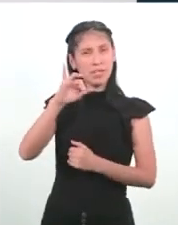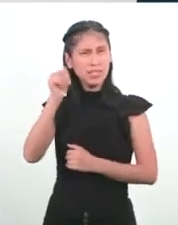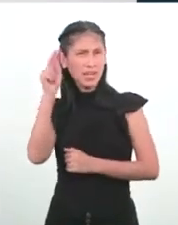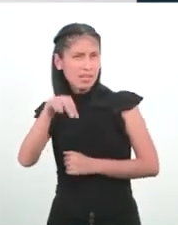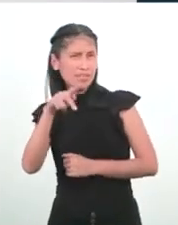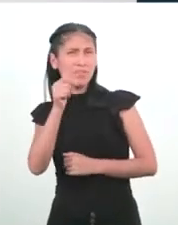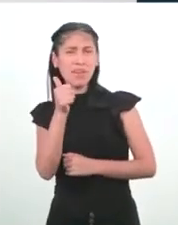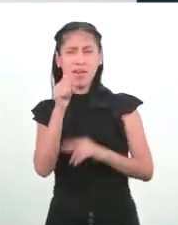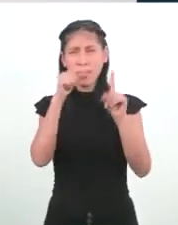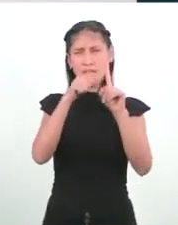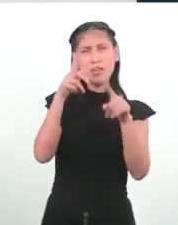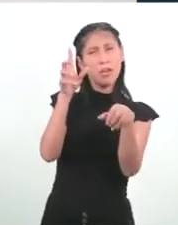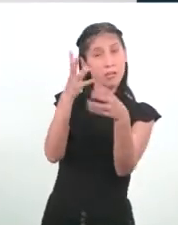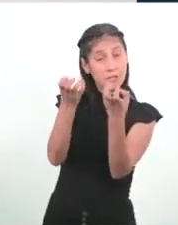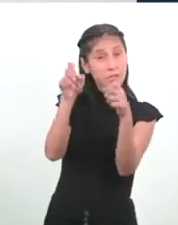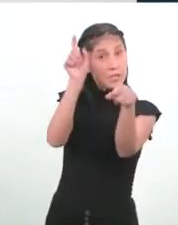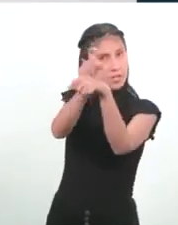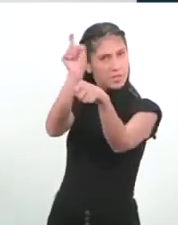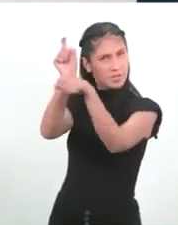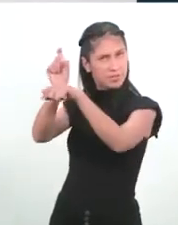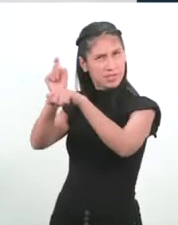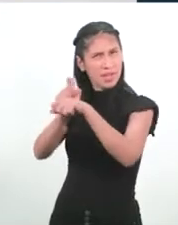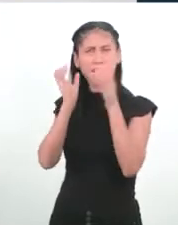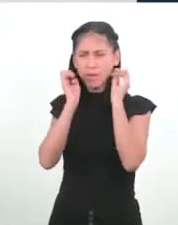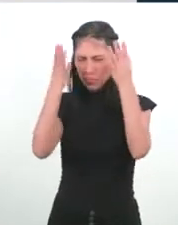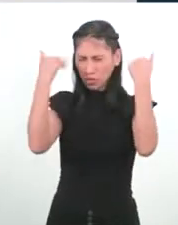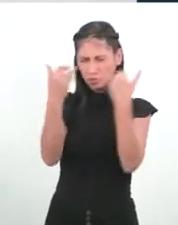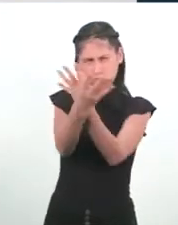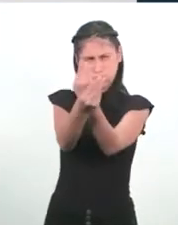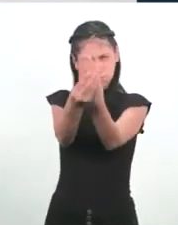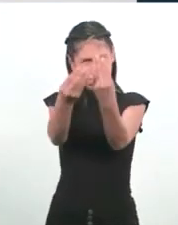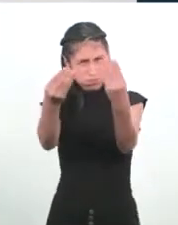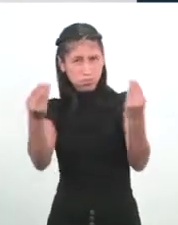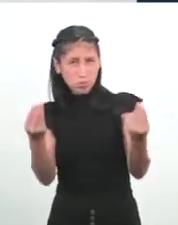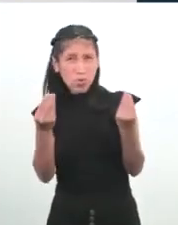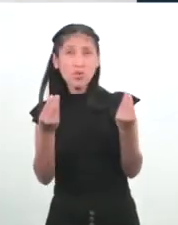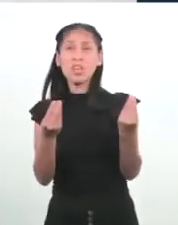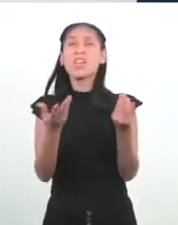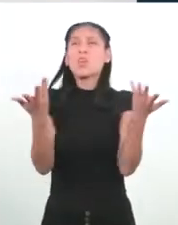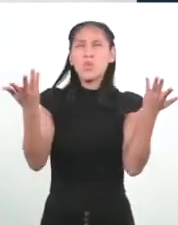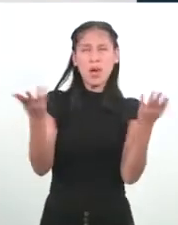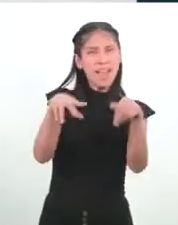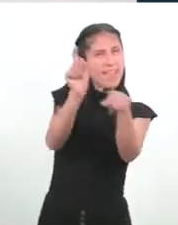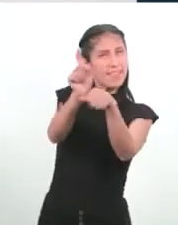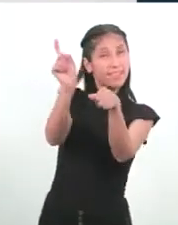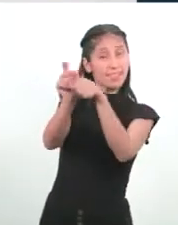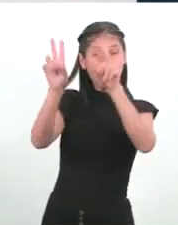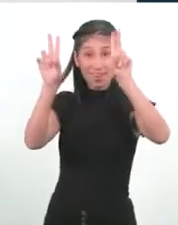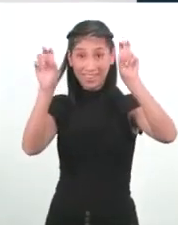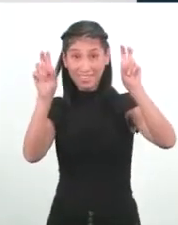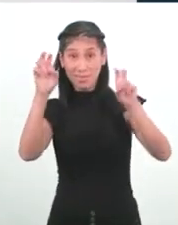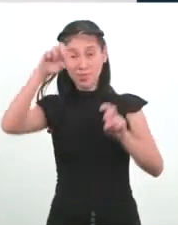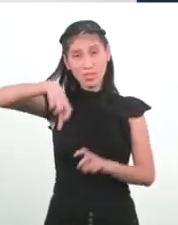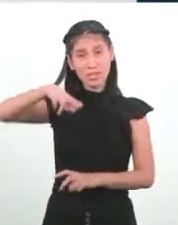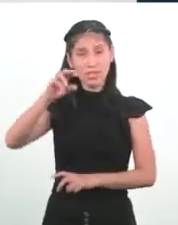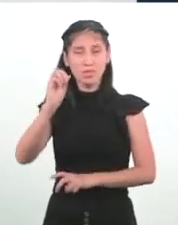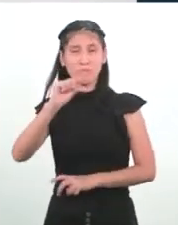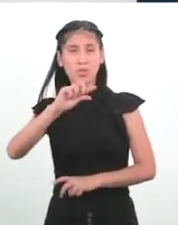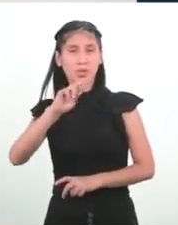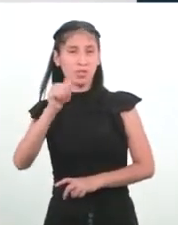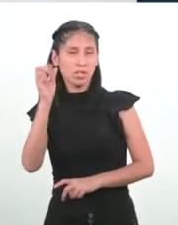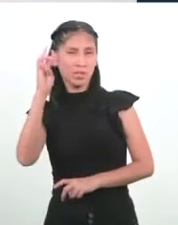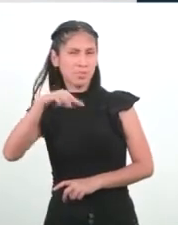mujeres. Y lamentablemente la programación es un ámbito laboral el cual está pensado, se piensa mucho en la población